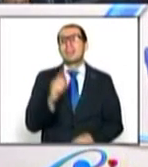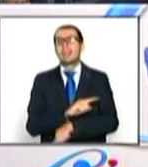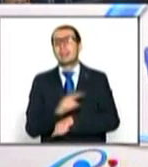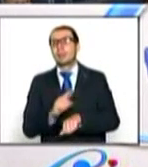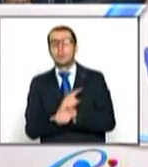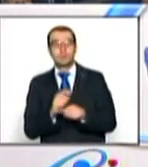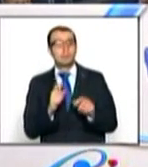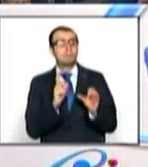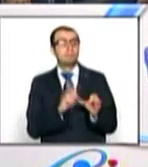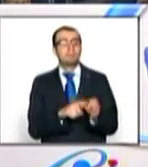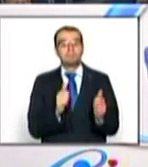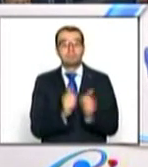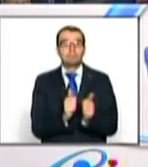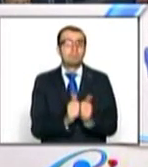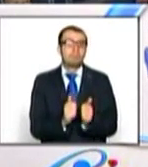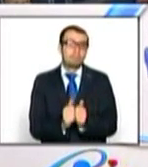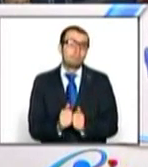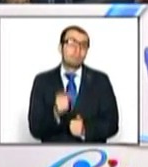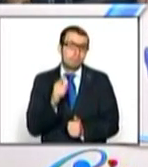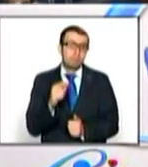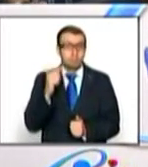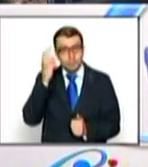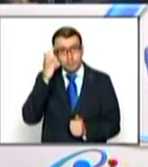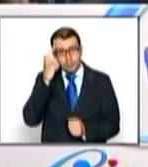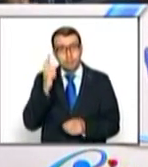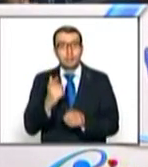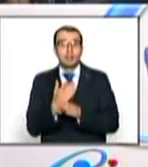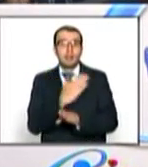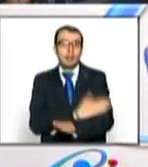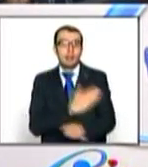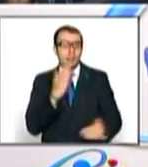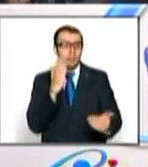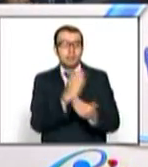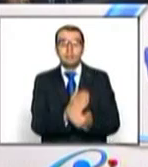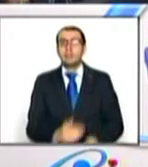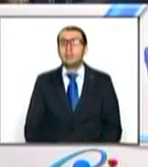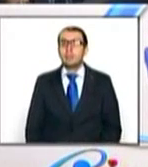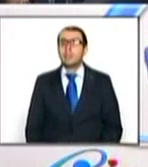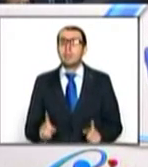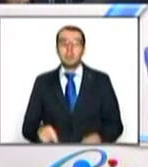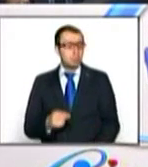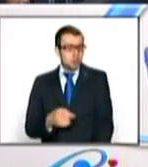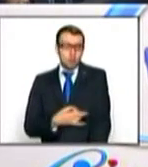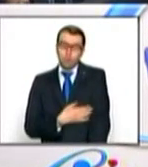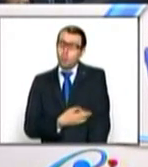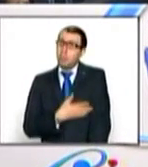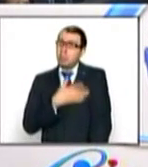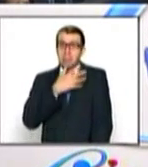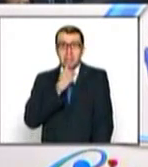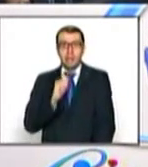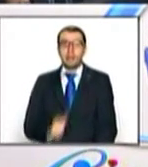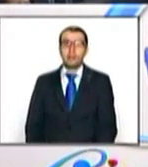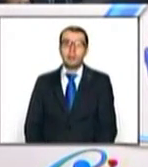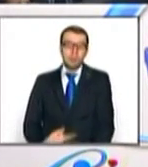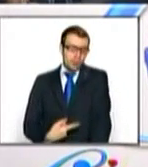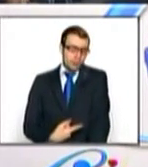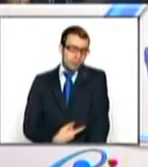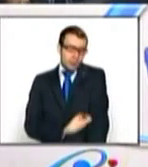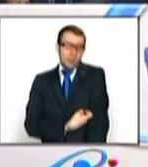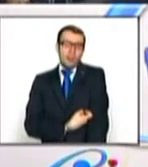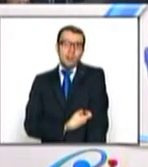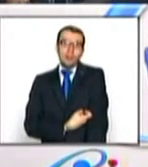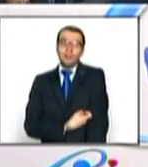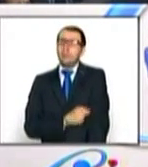o en el lugar donde el médico vaya a hacer el tratamiento. Y generalmente es una terapia que no duele, las canalizaciones son funciones que